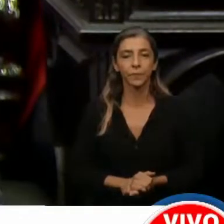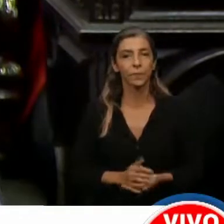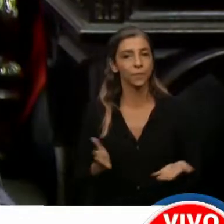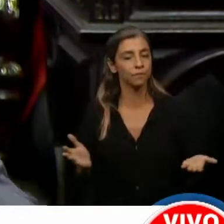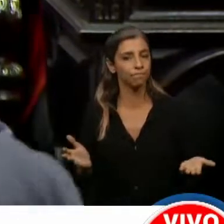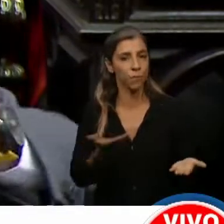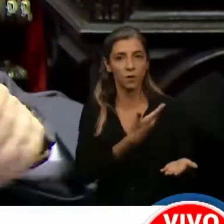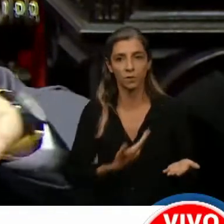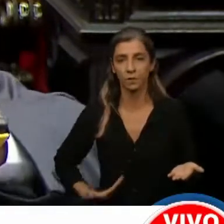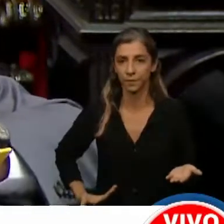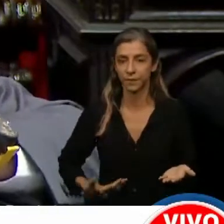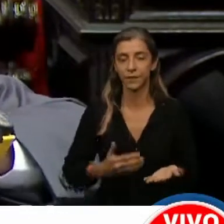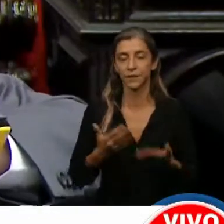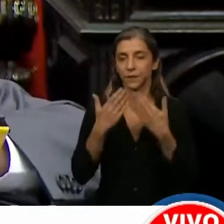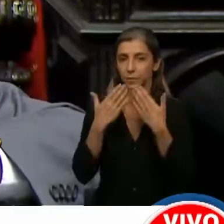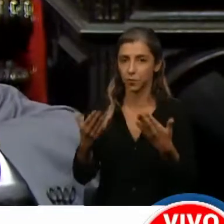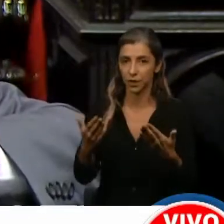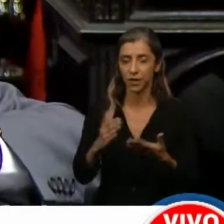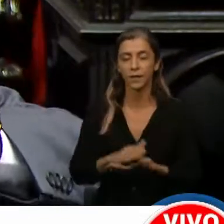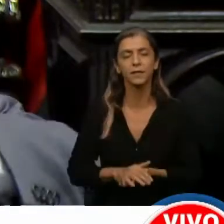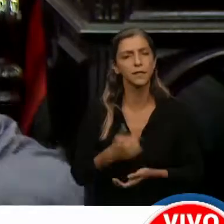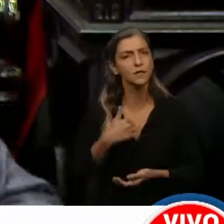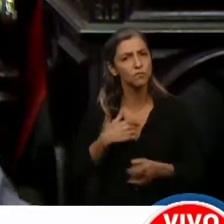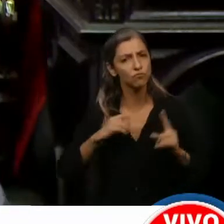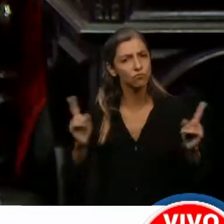Bueno, presidente, muchas gracias y muy breve.